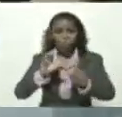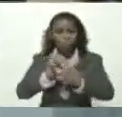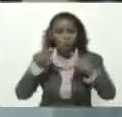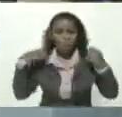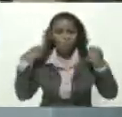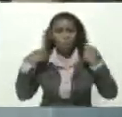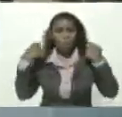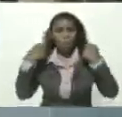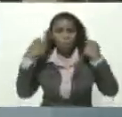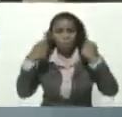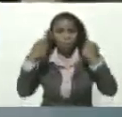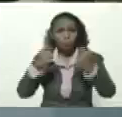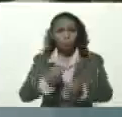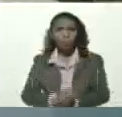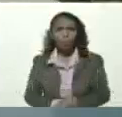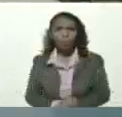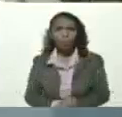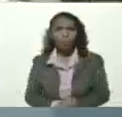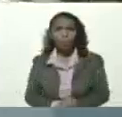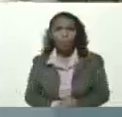campaña.